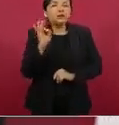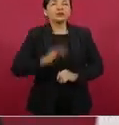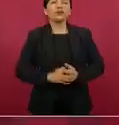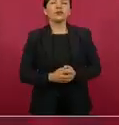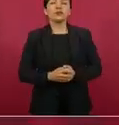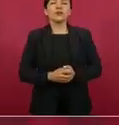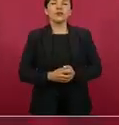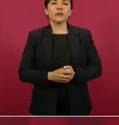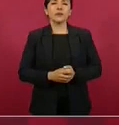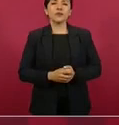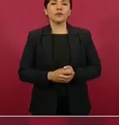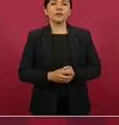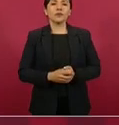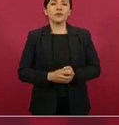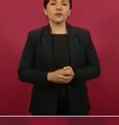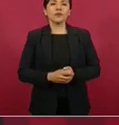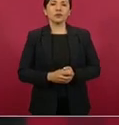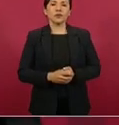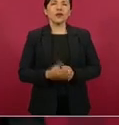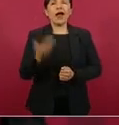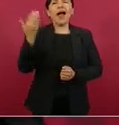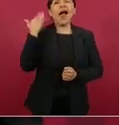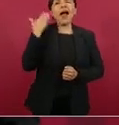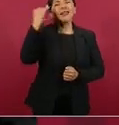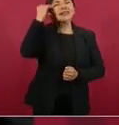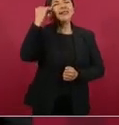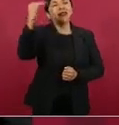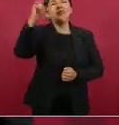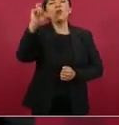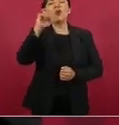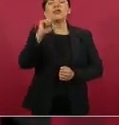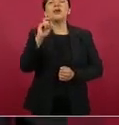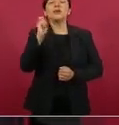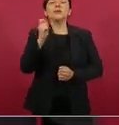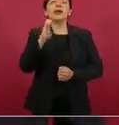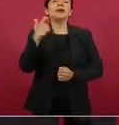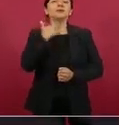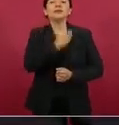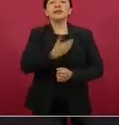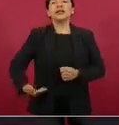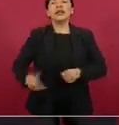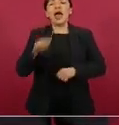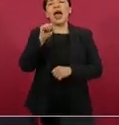porque como se decía en los tiempos de Álvaro Obregón,